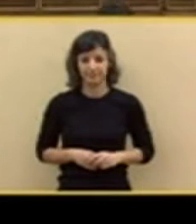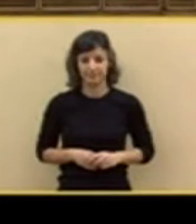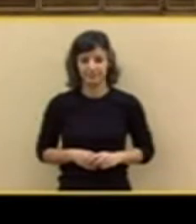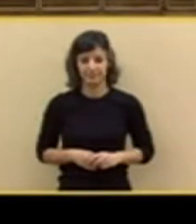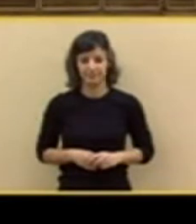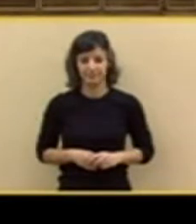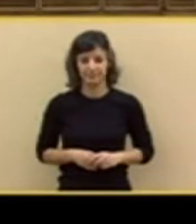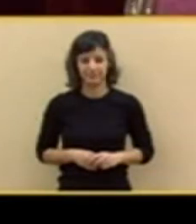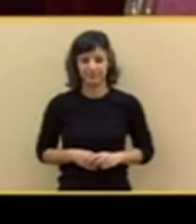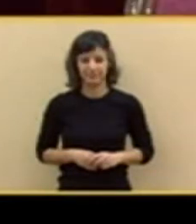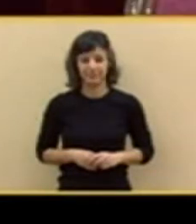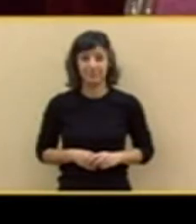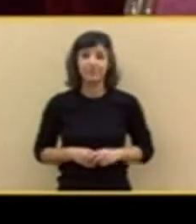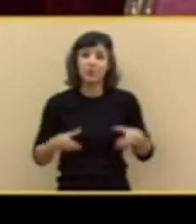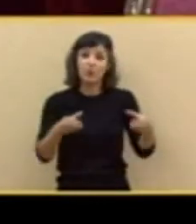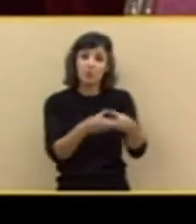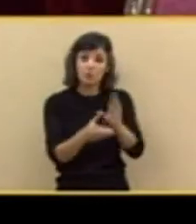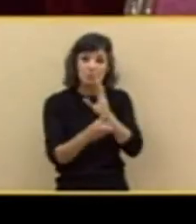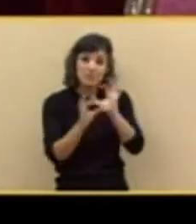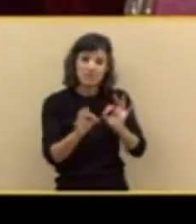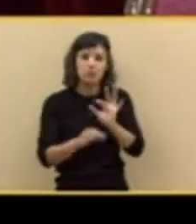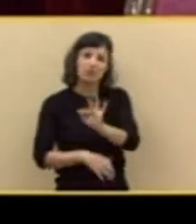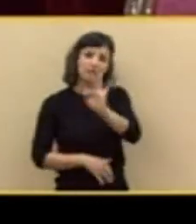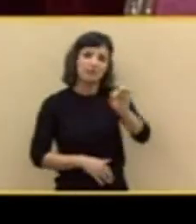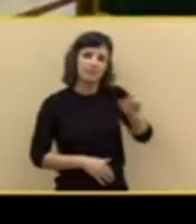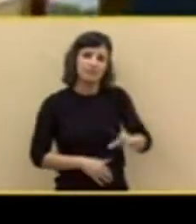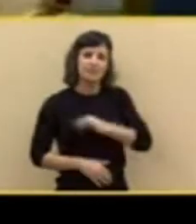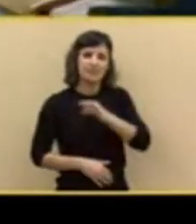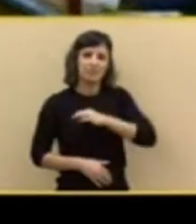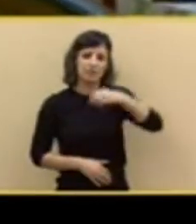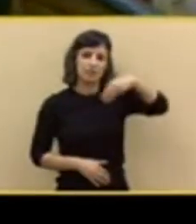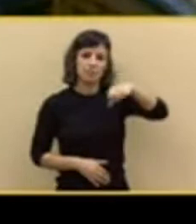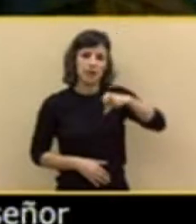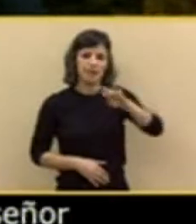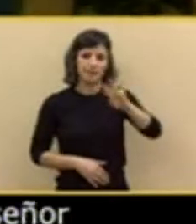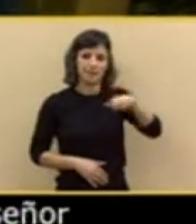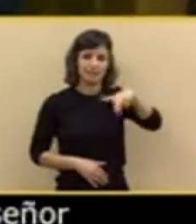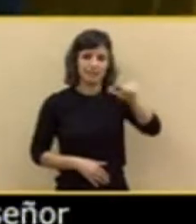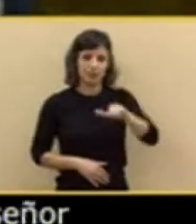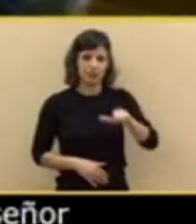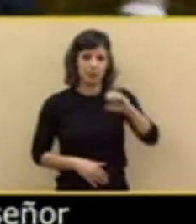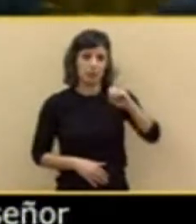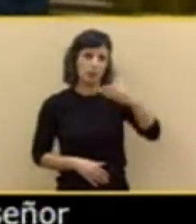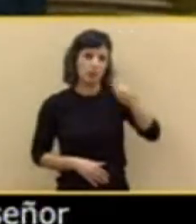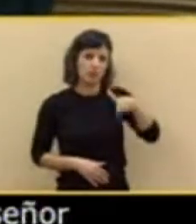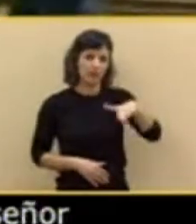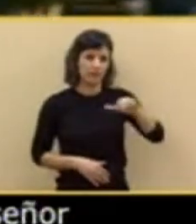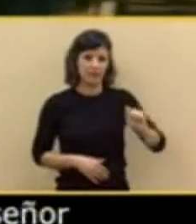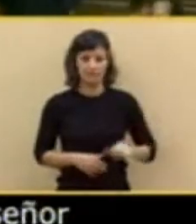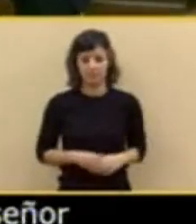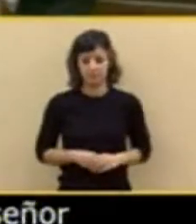menos, buscarte algún apoyo externo, aunque sea desde la abstención, no se habían sentado con nadie, lo dijeron los partidos minoritarios